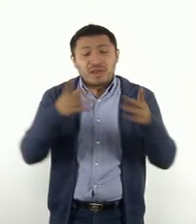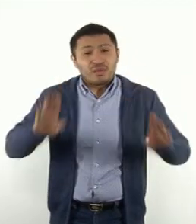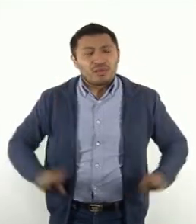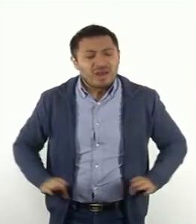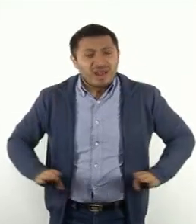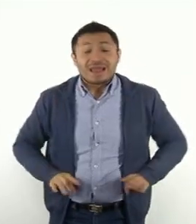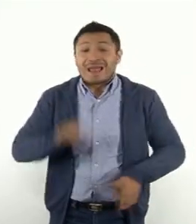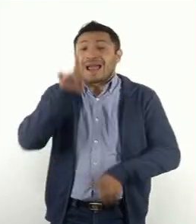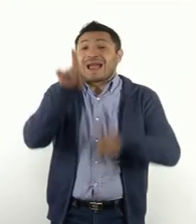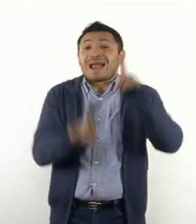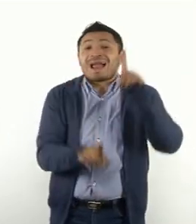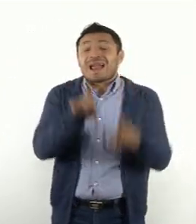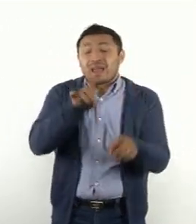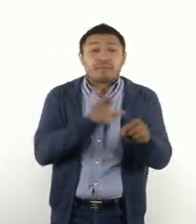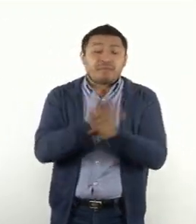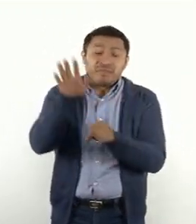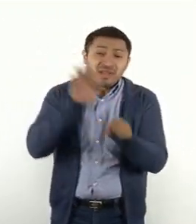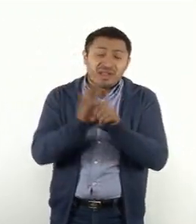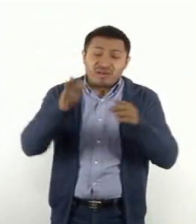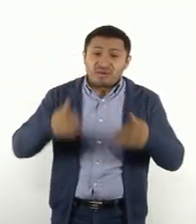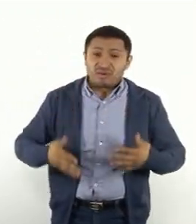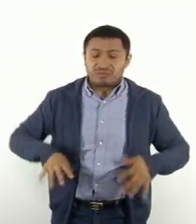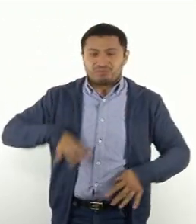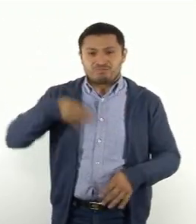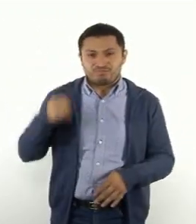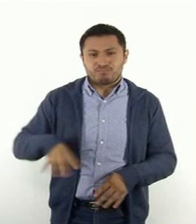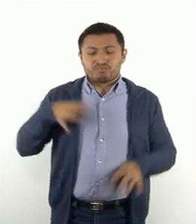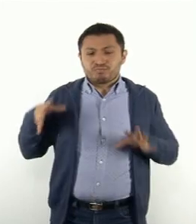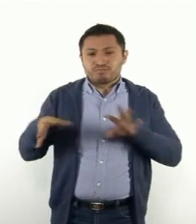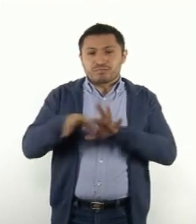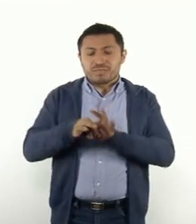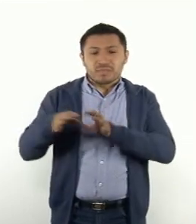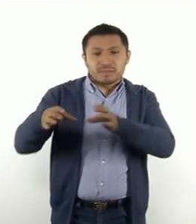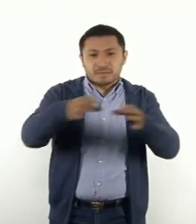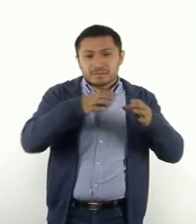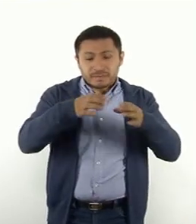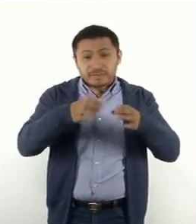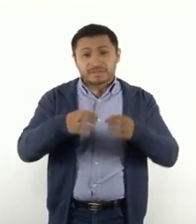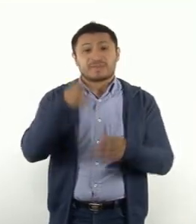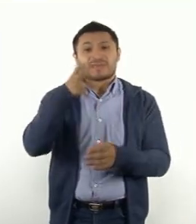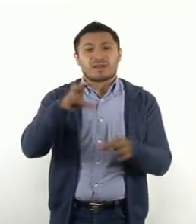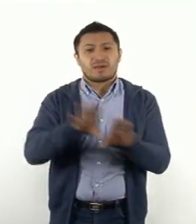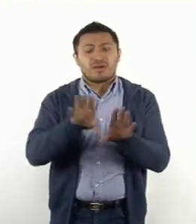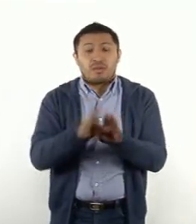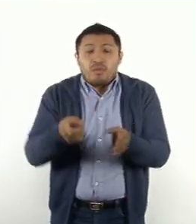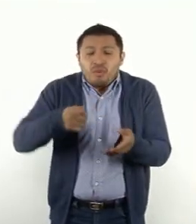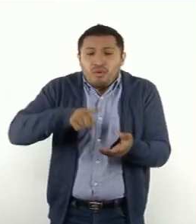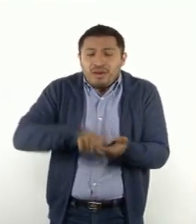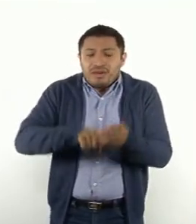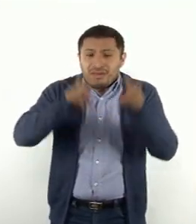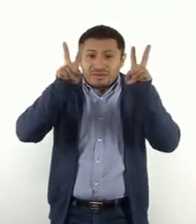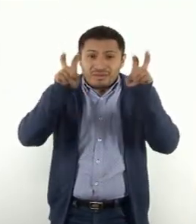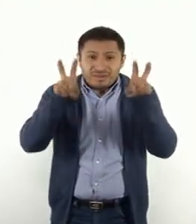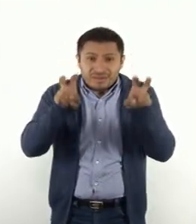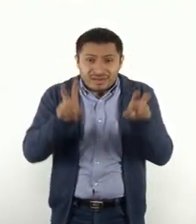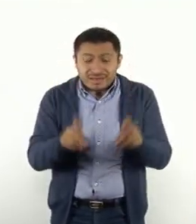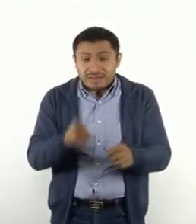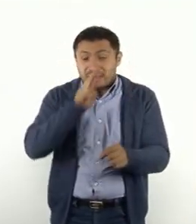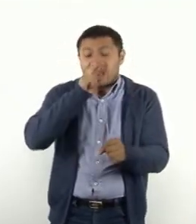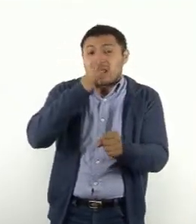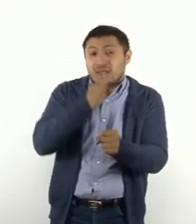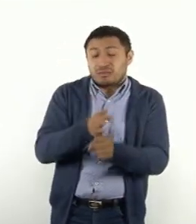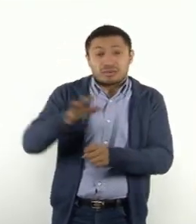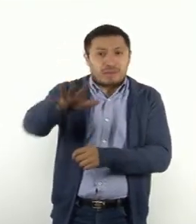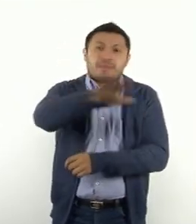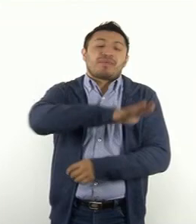dependen de los esfuerzos y logros en comunidad, lo cual significa que son parte de los asuntos que corresponden a la esfera